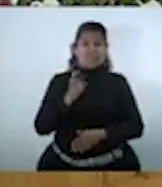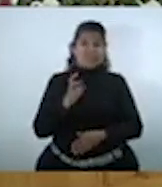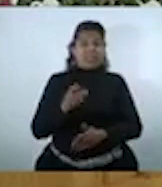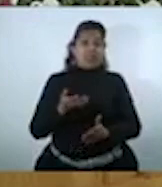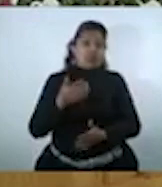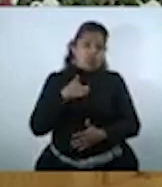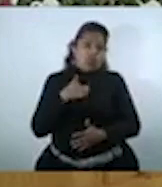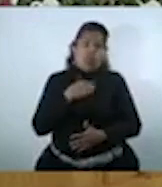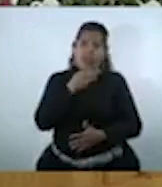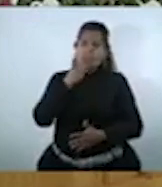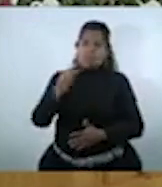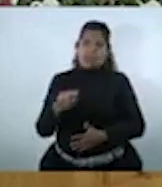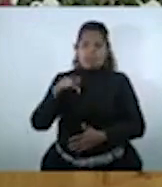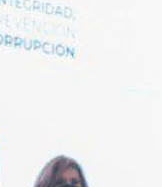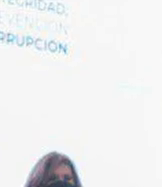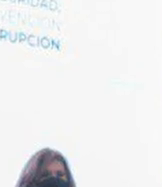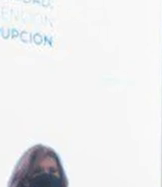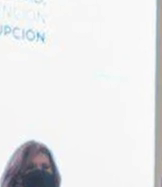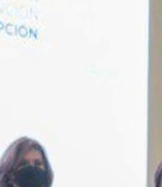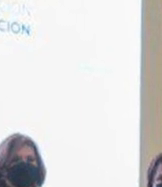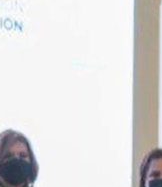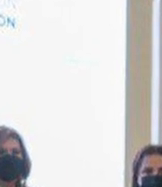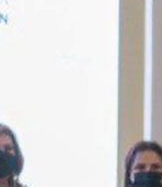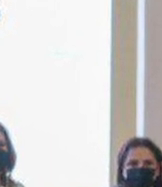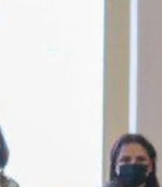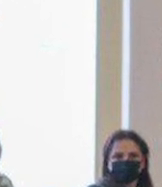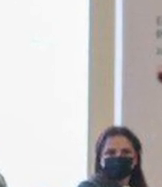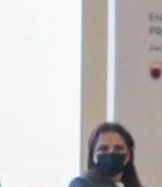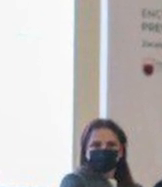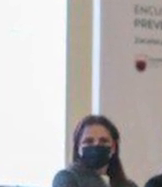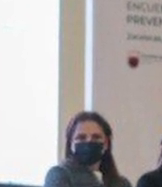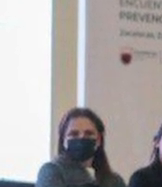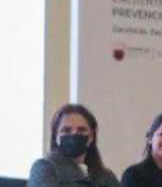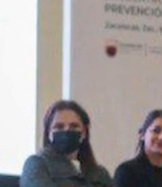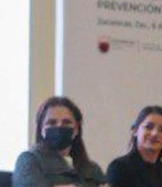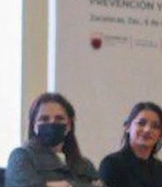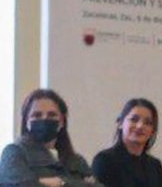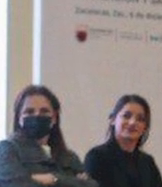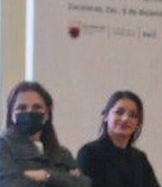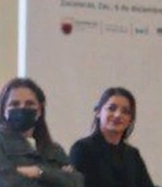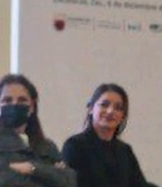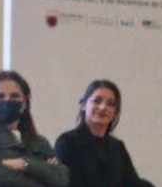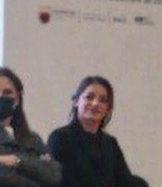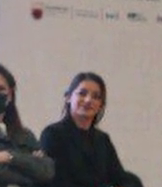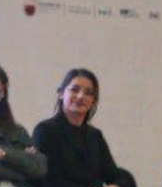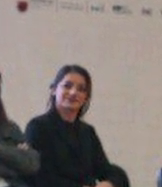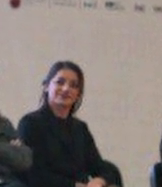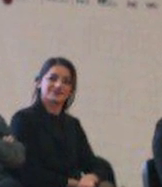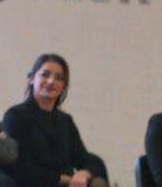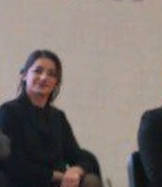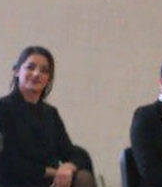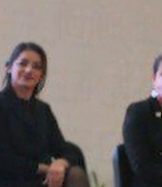atraviesa por este mal momento. Por su parte, Norma Julieta del Río Venegas, Óscar Guerra Fort y